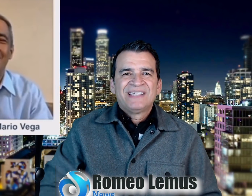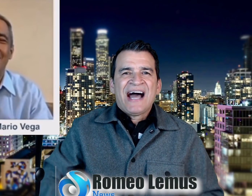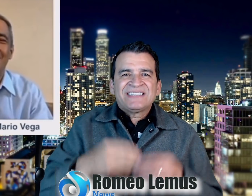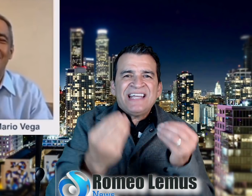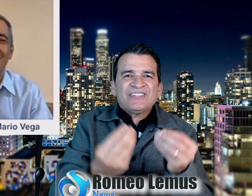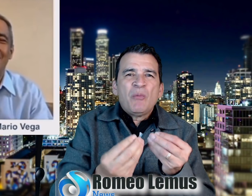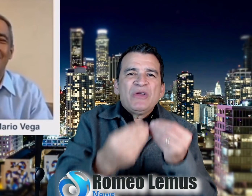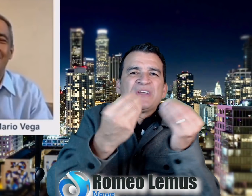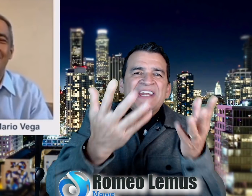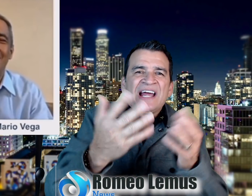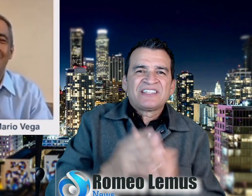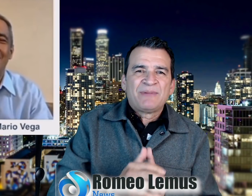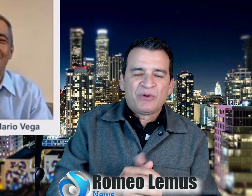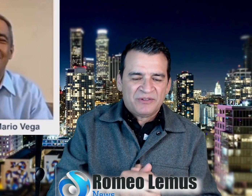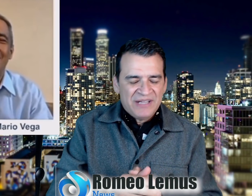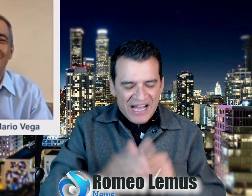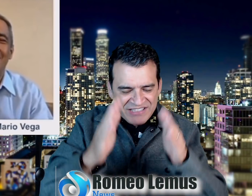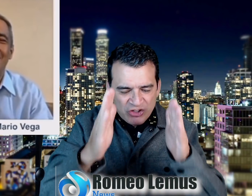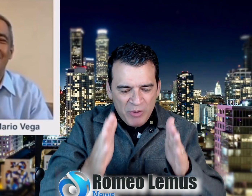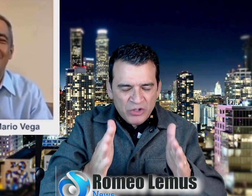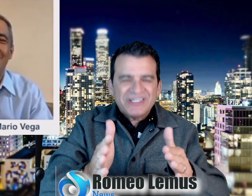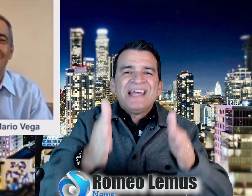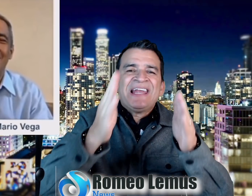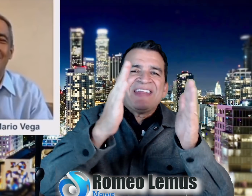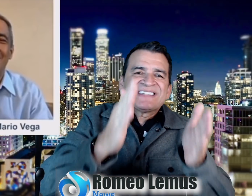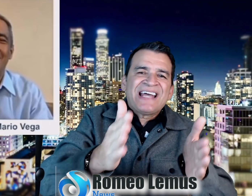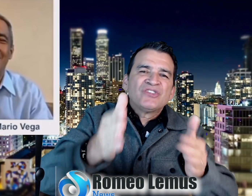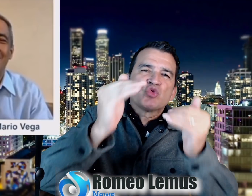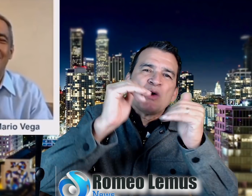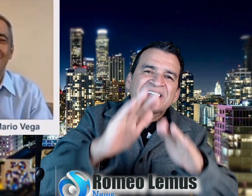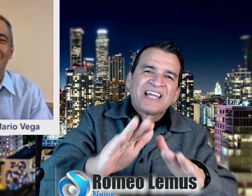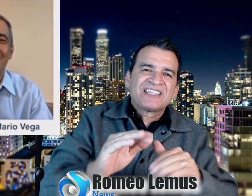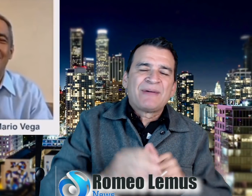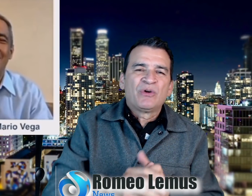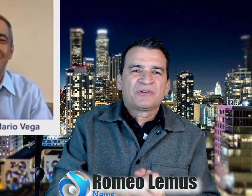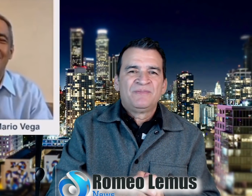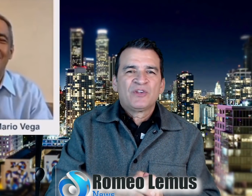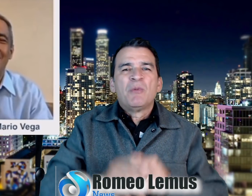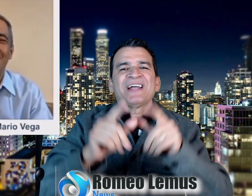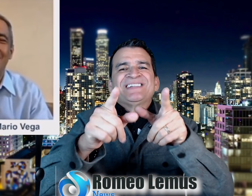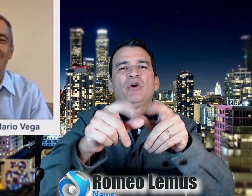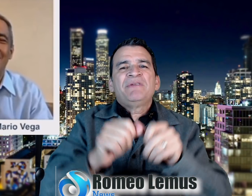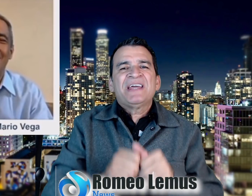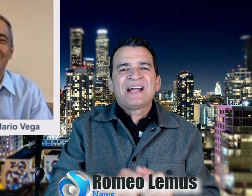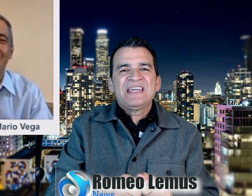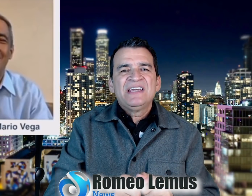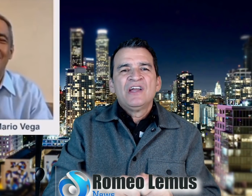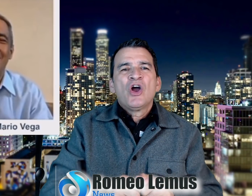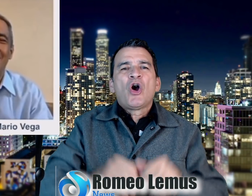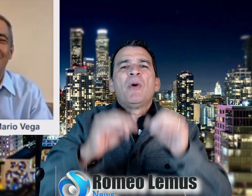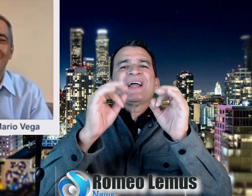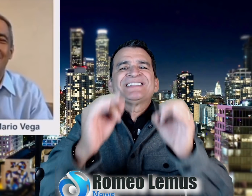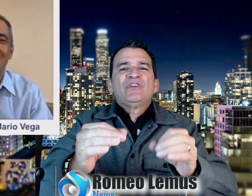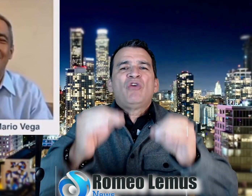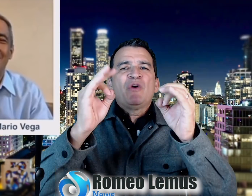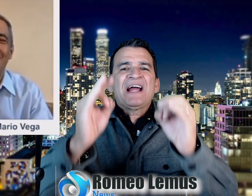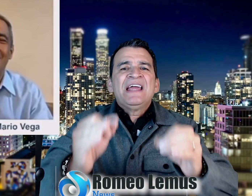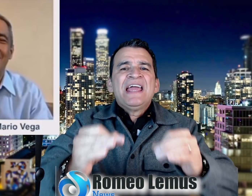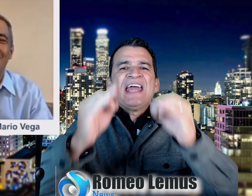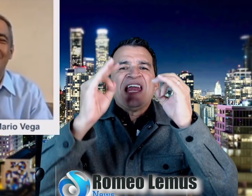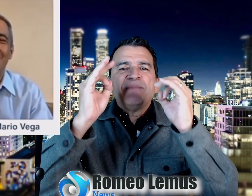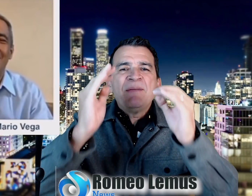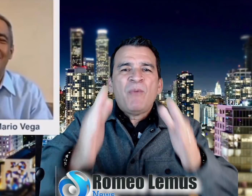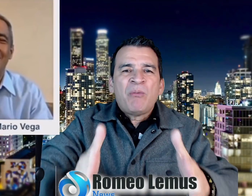así es como ellos quieren al salvador así es como ellos le desean suerte al salvador como que si no vivieran ahí como que si no